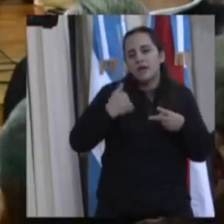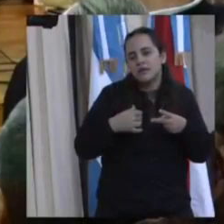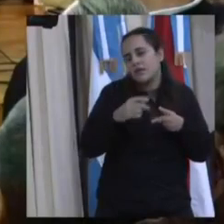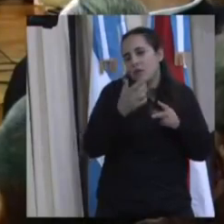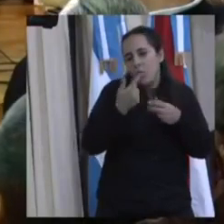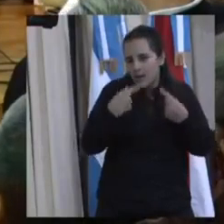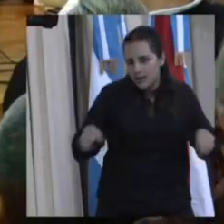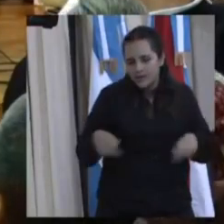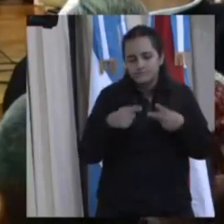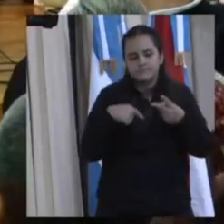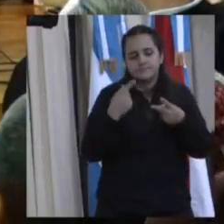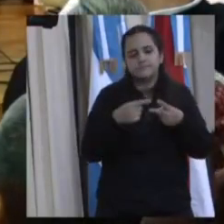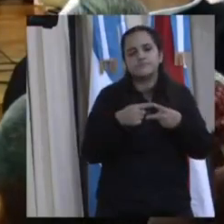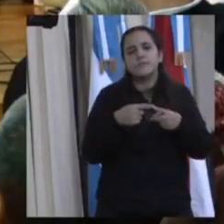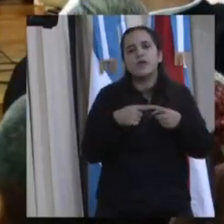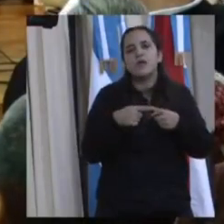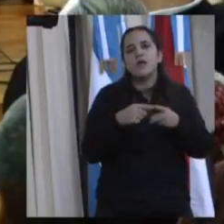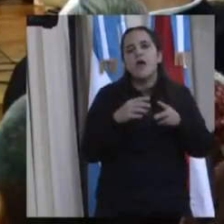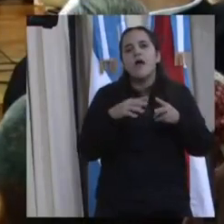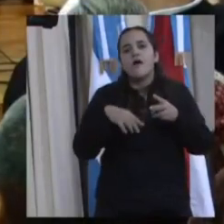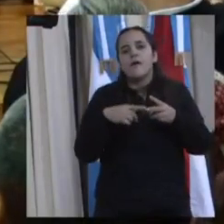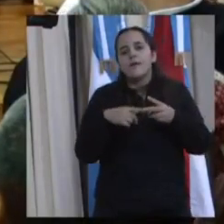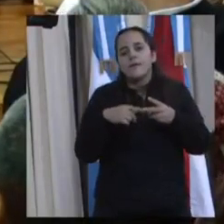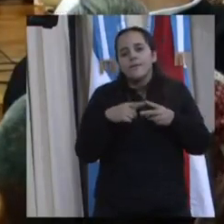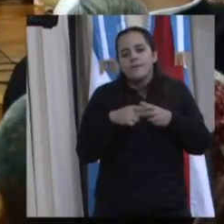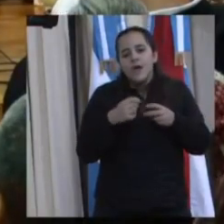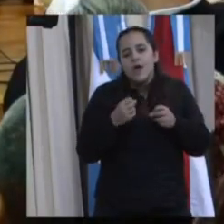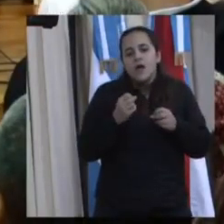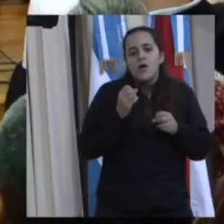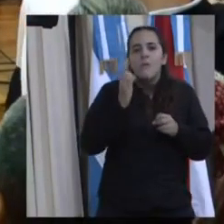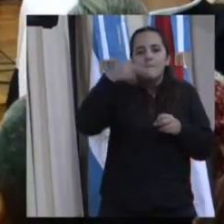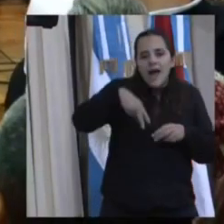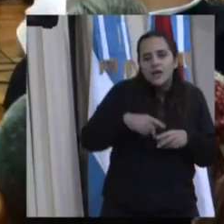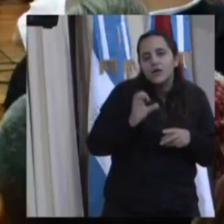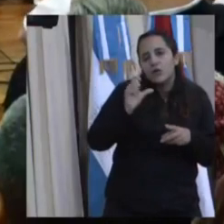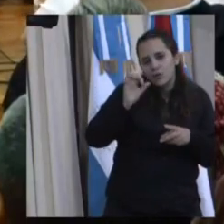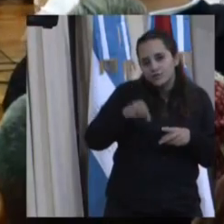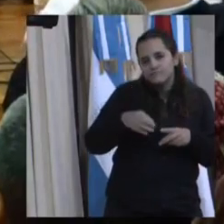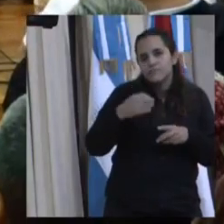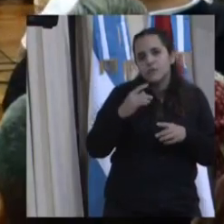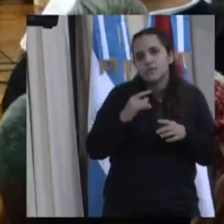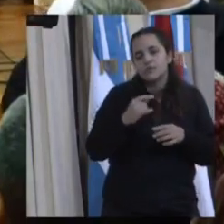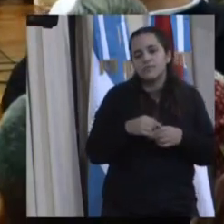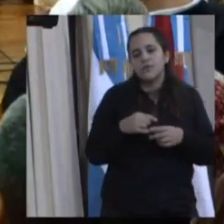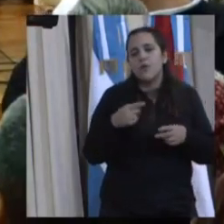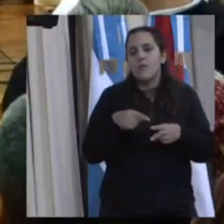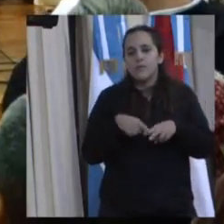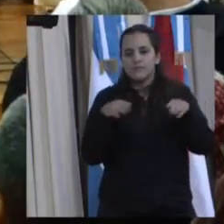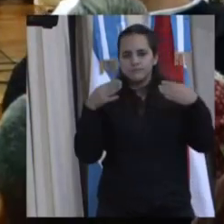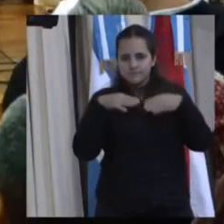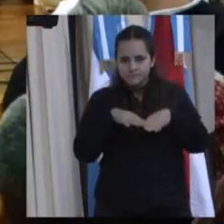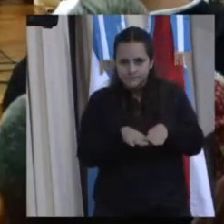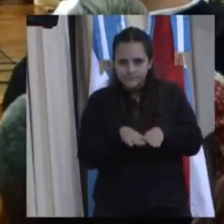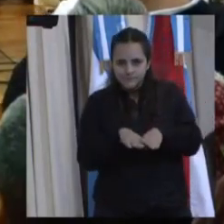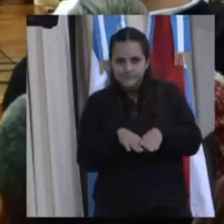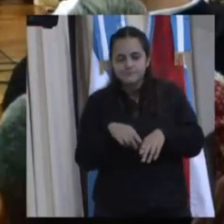los organismos de financiamiento, Banco Mundial, BID, etc. Y los de regulación. Bueno, los organismos como es UNESCO sirven, y